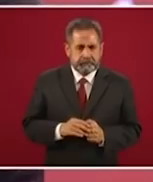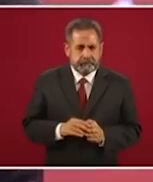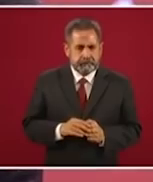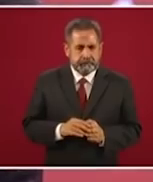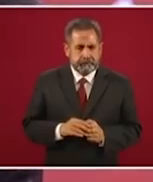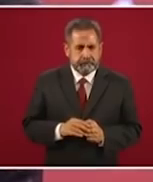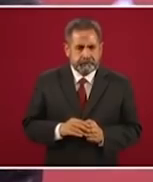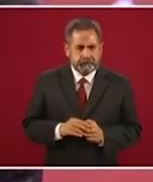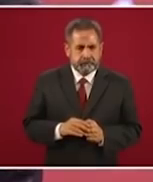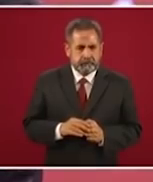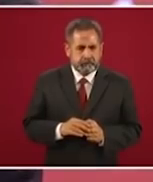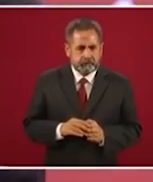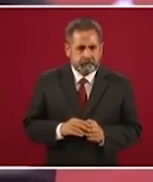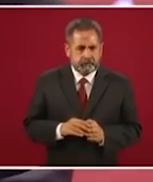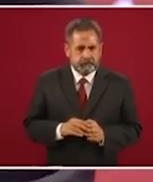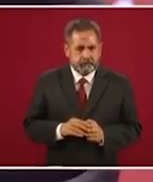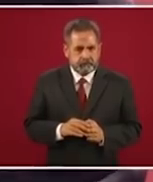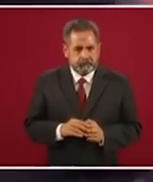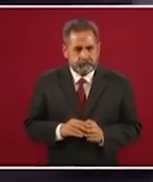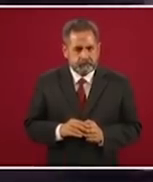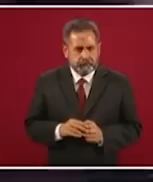hubiese